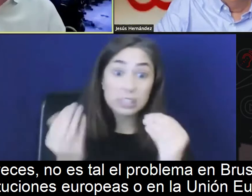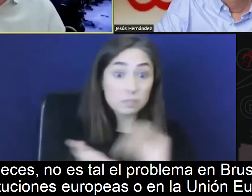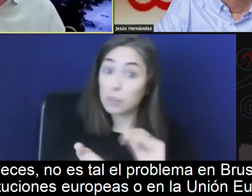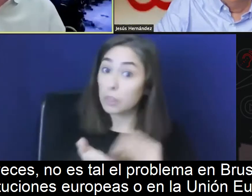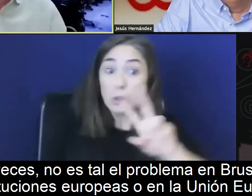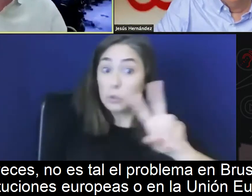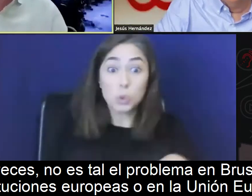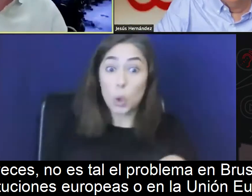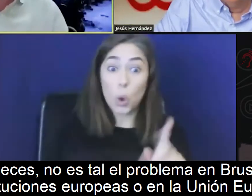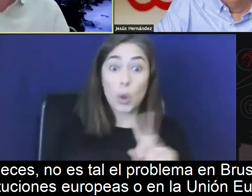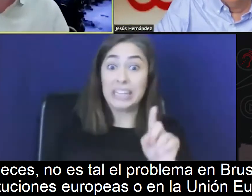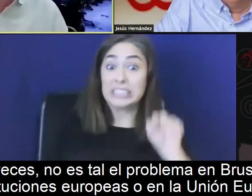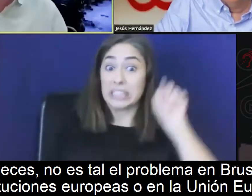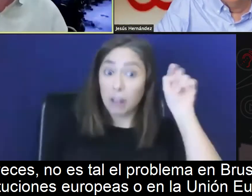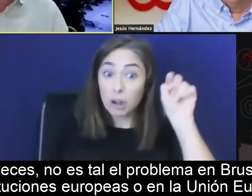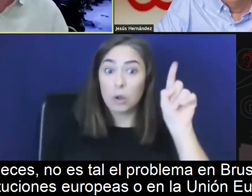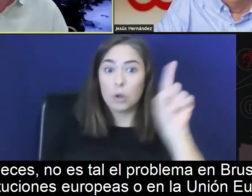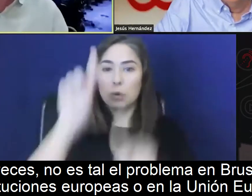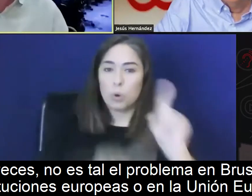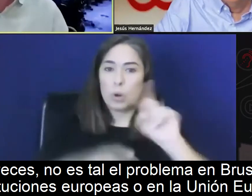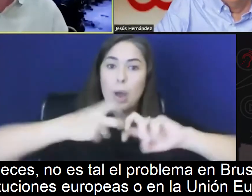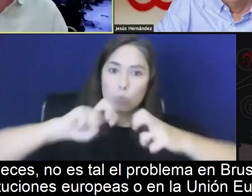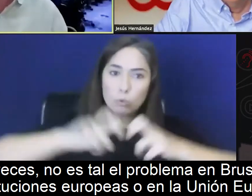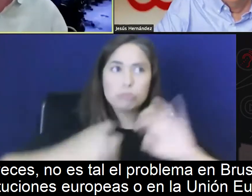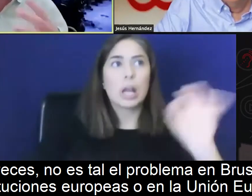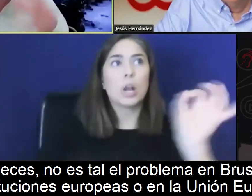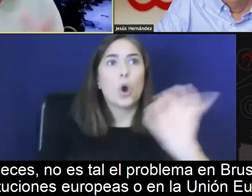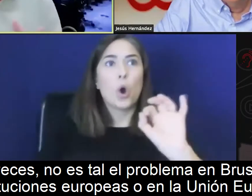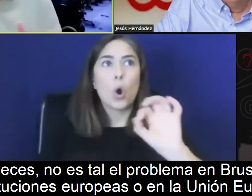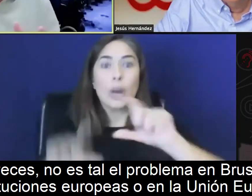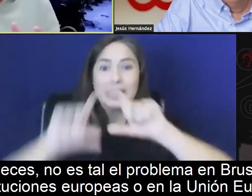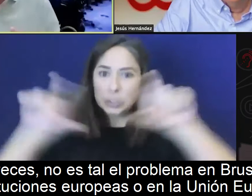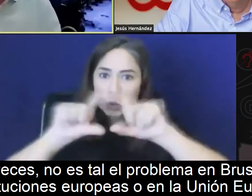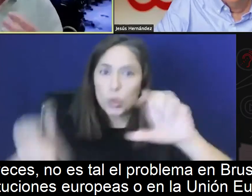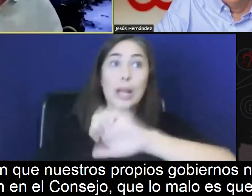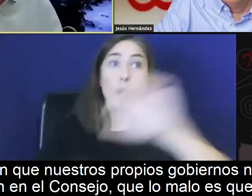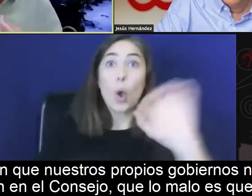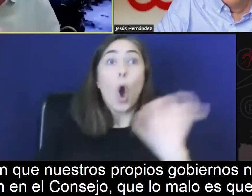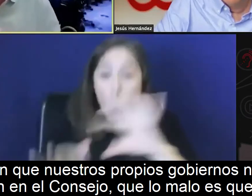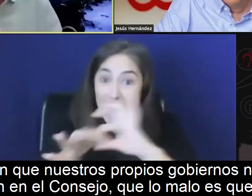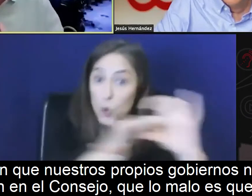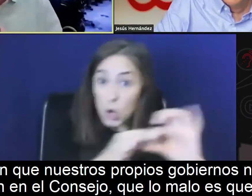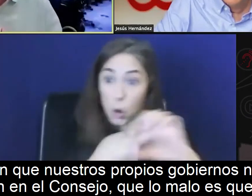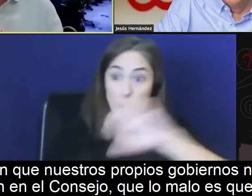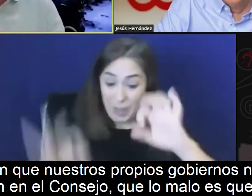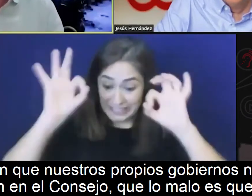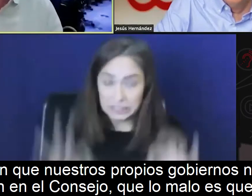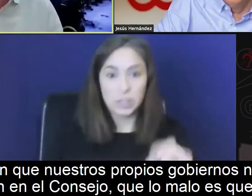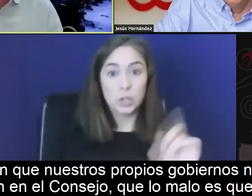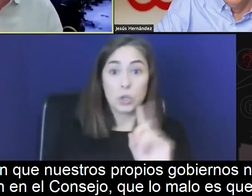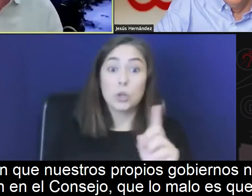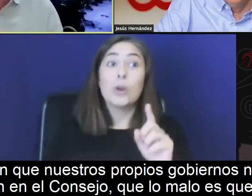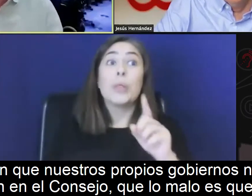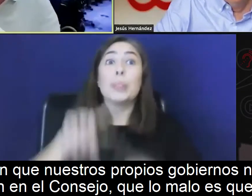el problema en Bruselas o en las instituciones europeas o en la Unión Europea en sí, sino es la posición que nuestros propios